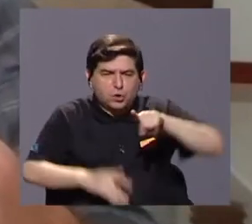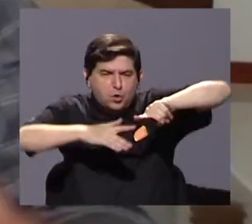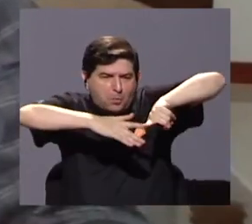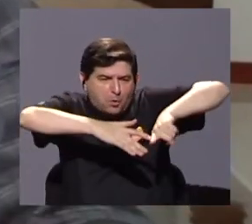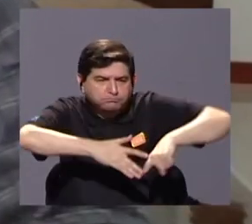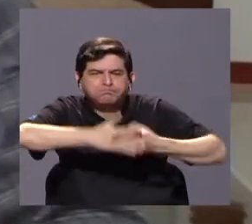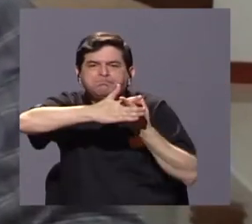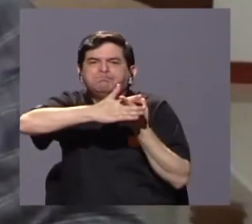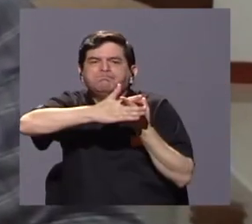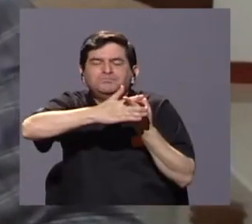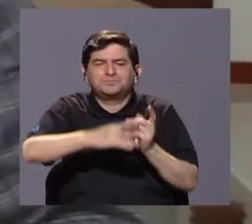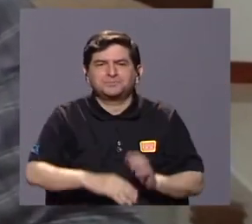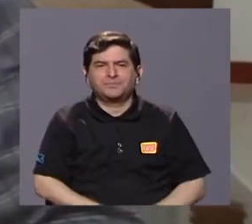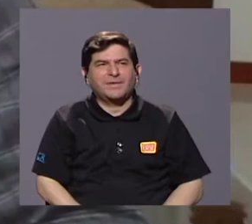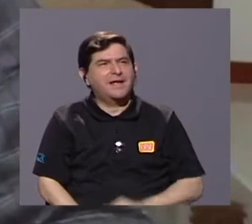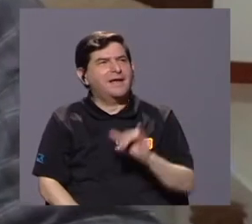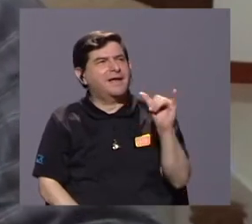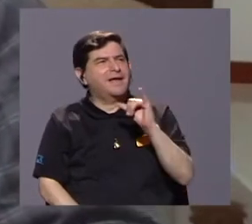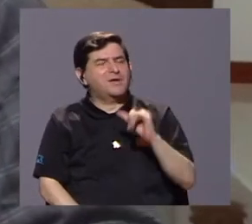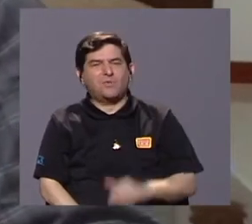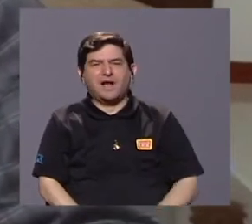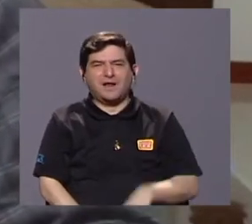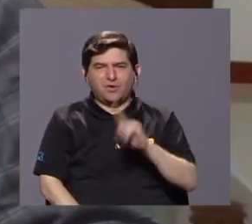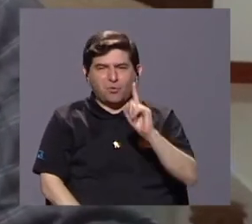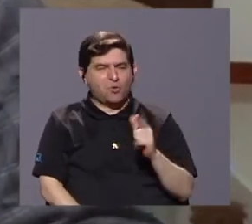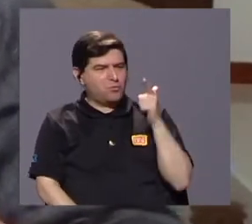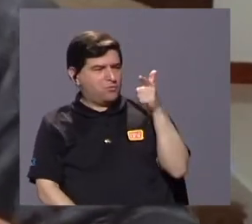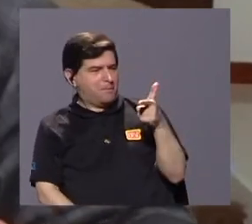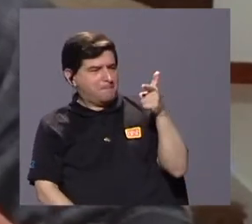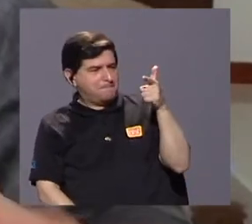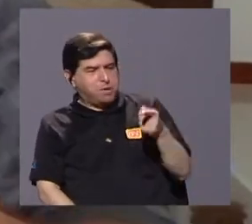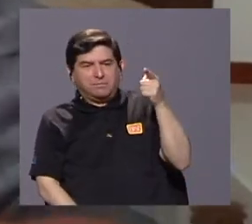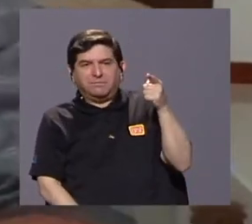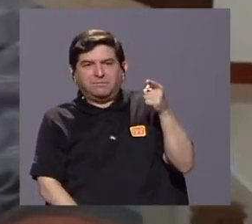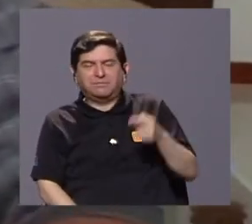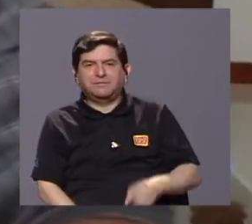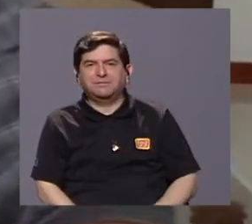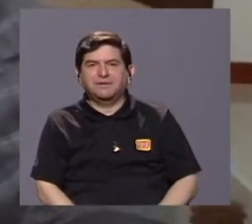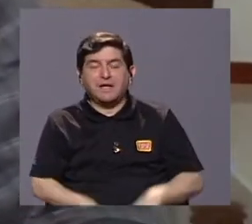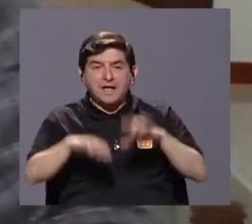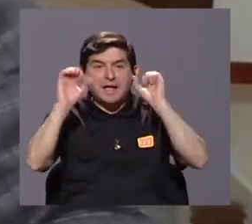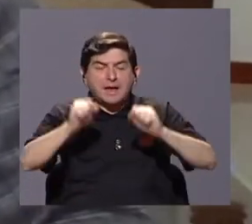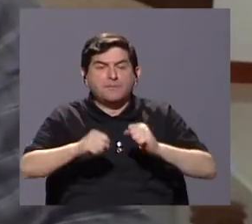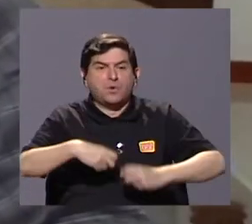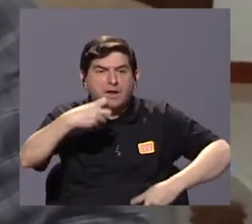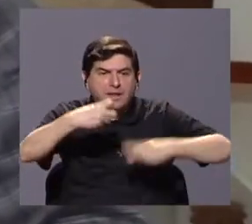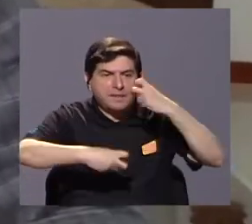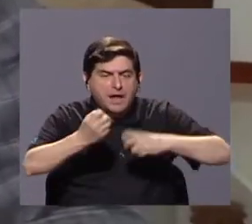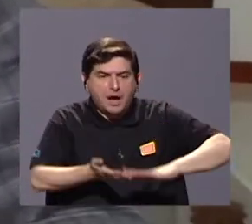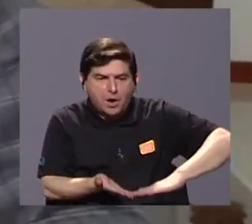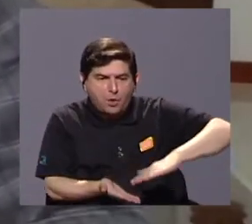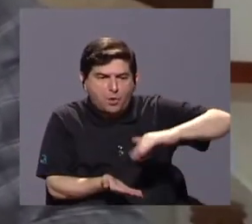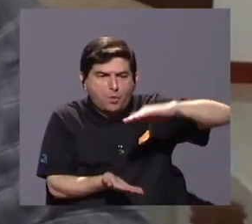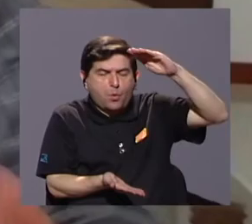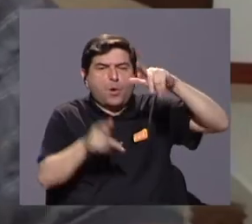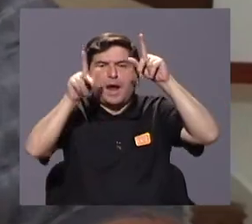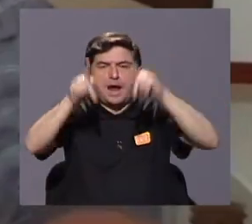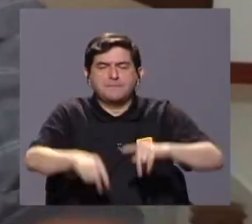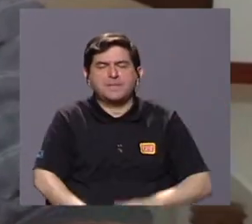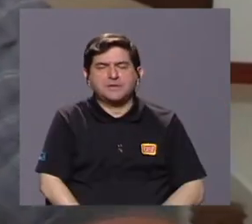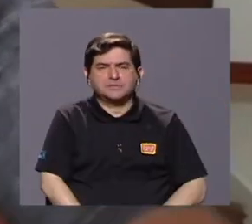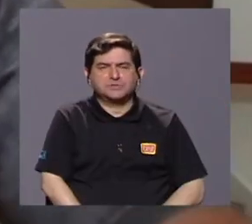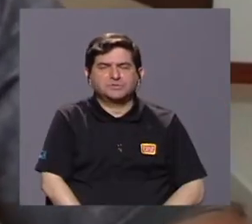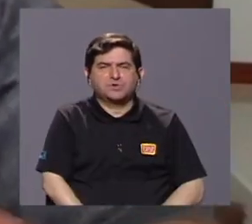desencadenante. Actúa como el que dispara el gatillo para que se compliquen las cosas en una persona